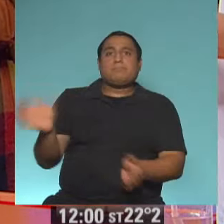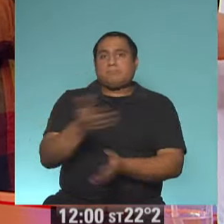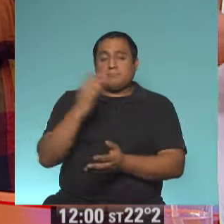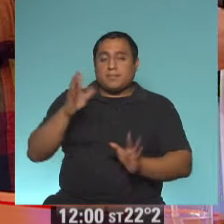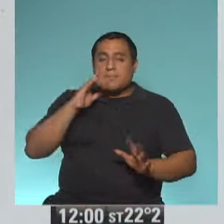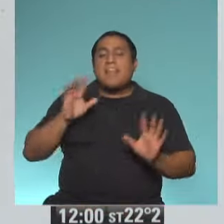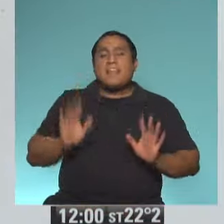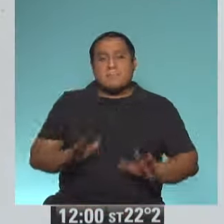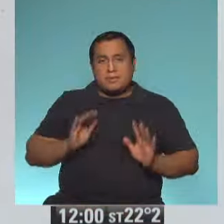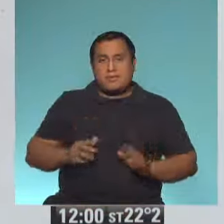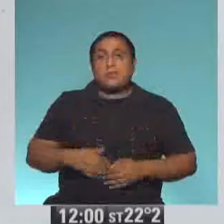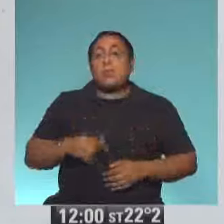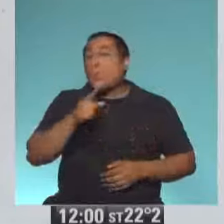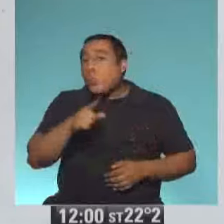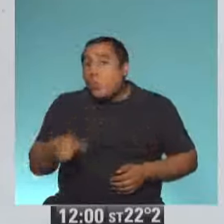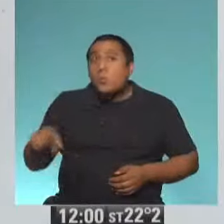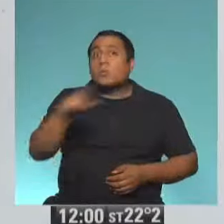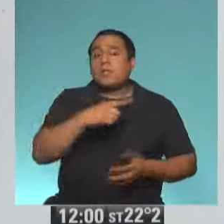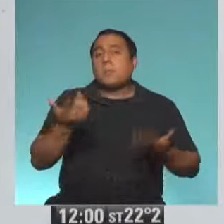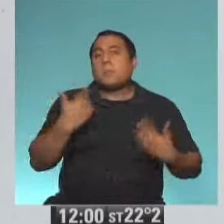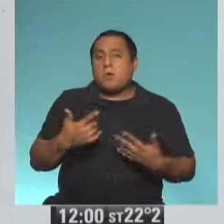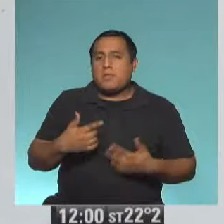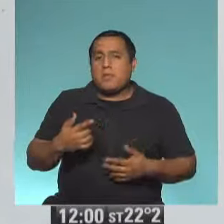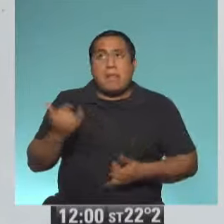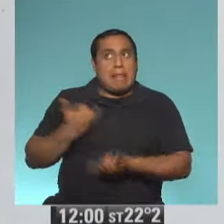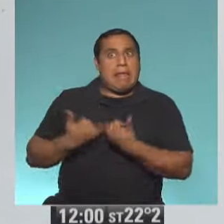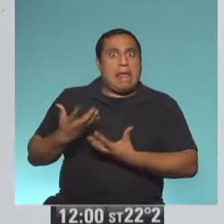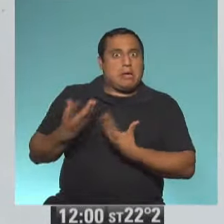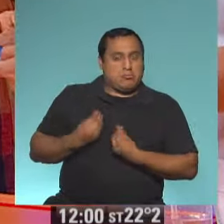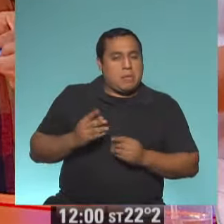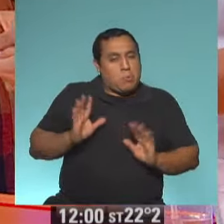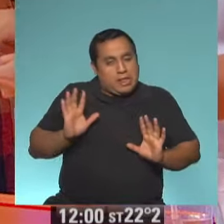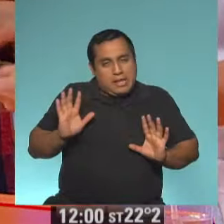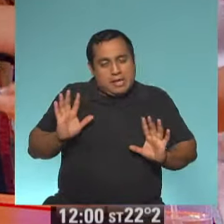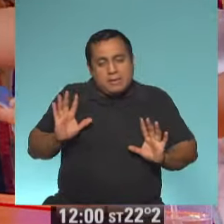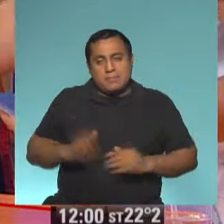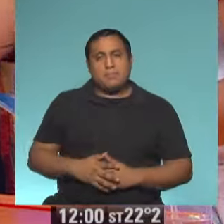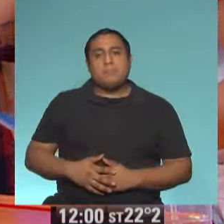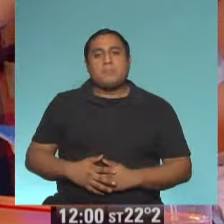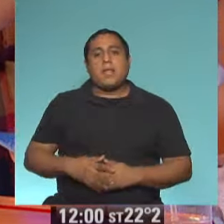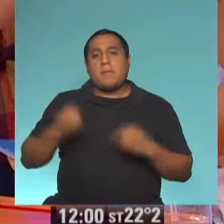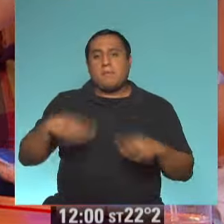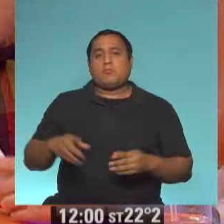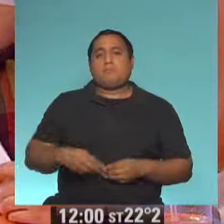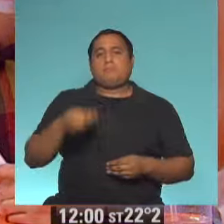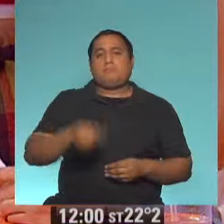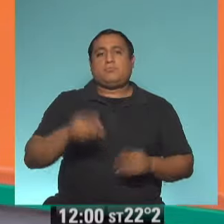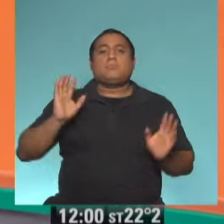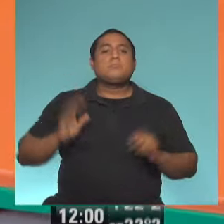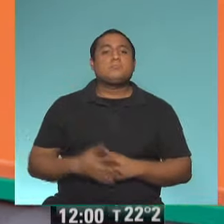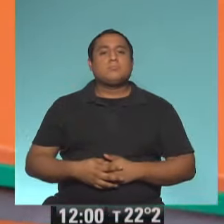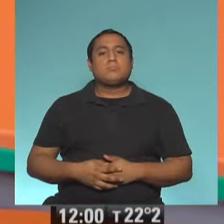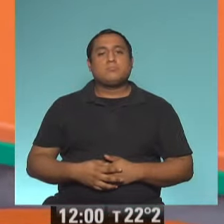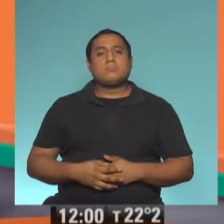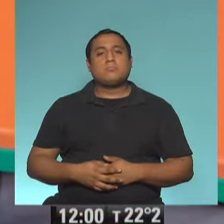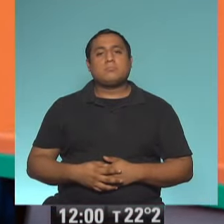Vamos despacio y ustedes pueden, ir soplándonos si ven claro, algo. Claro, nos ayudan, chicos. Por ejemplo, yo voy a empezar y voy a poner esta acá, que tiene